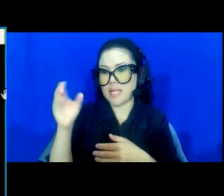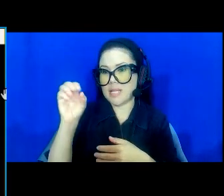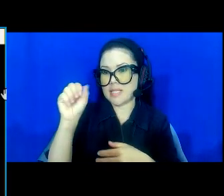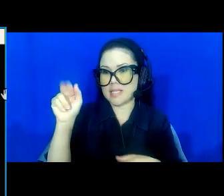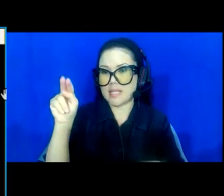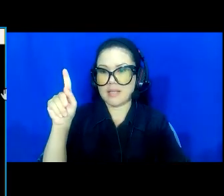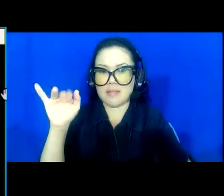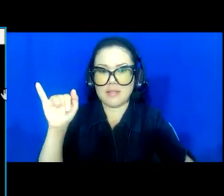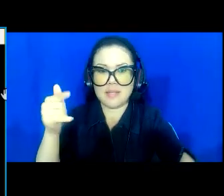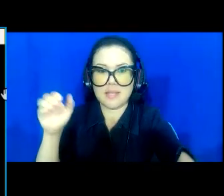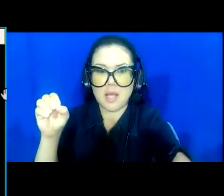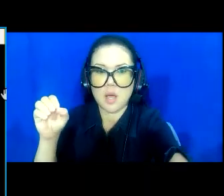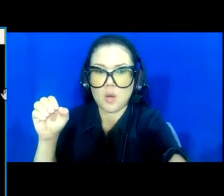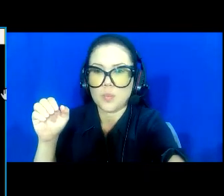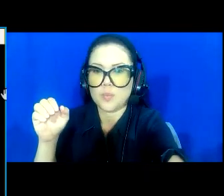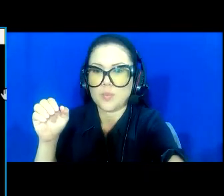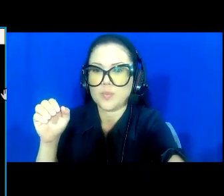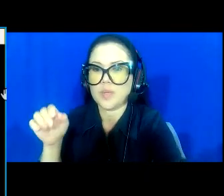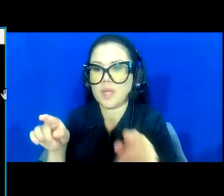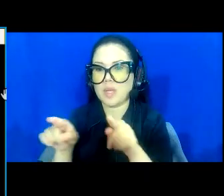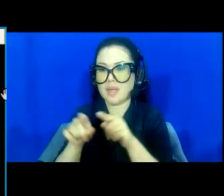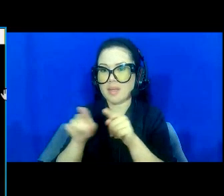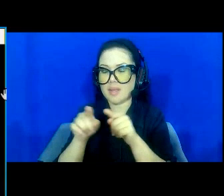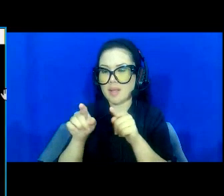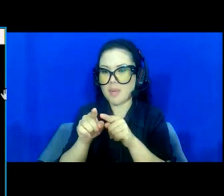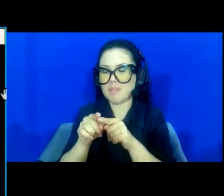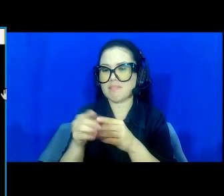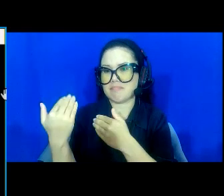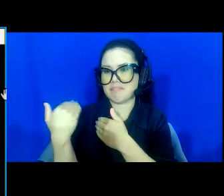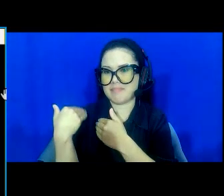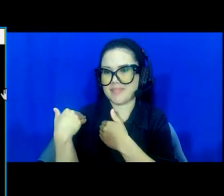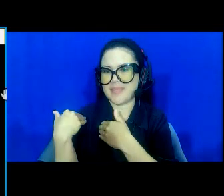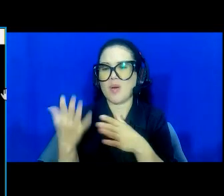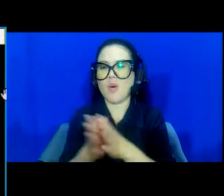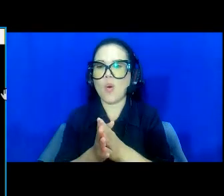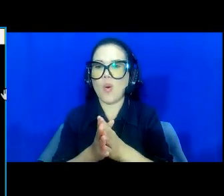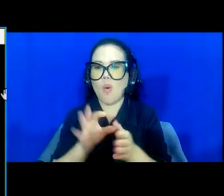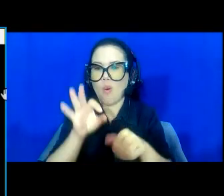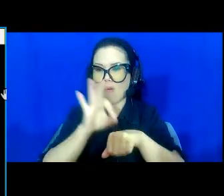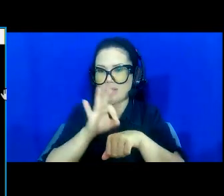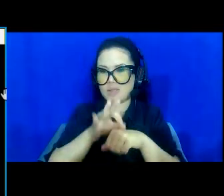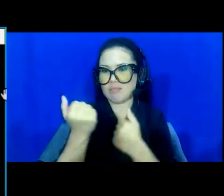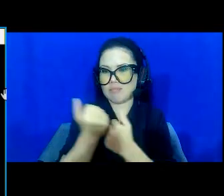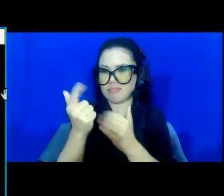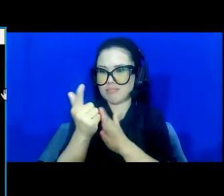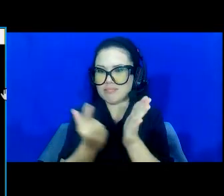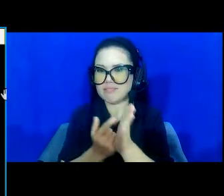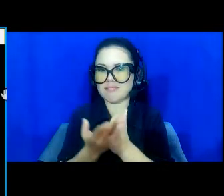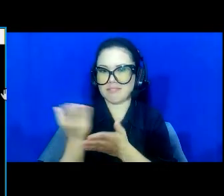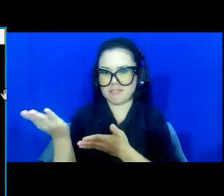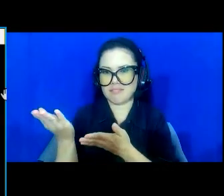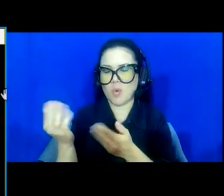y también de nuestro licenciado y apoyo de la Oficina de Asesores Legales, Camilo Miguel, que siempre ha estado con nosotros ahí pendiente.